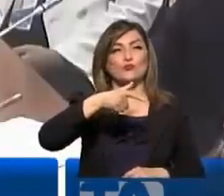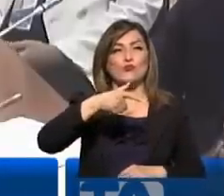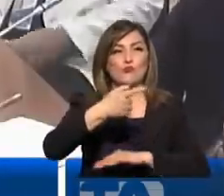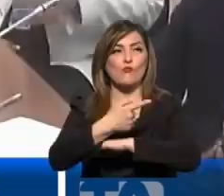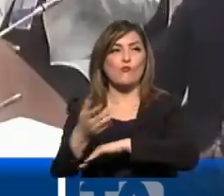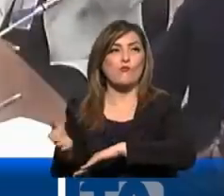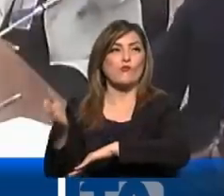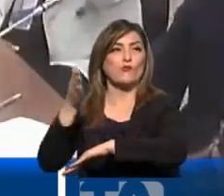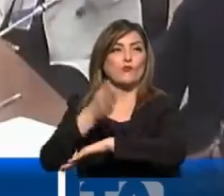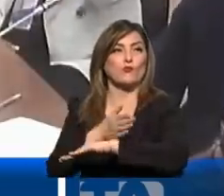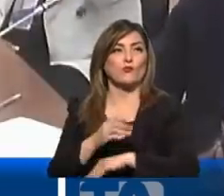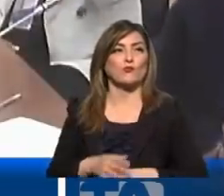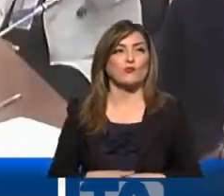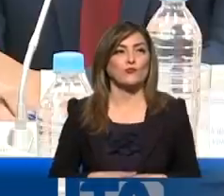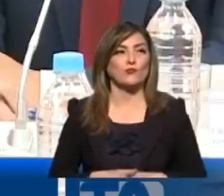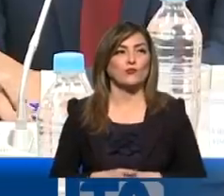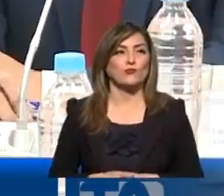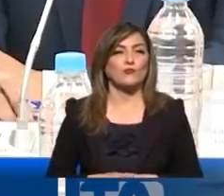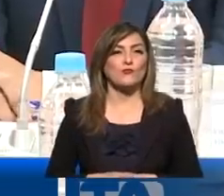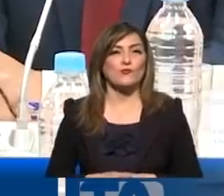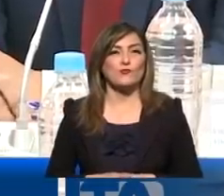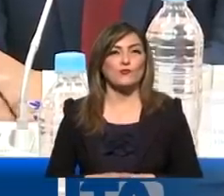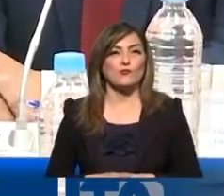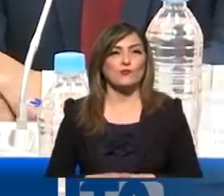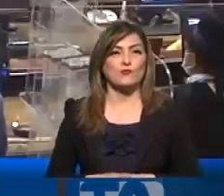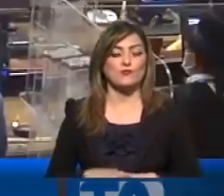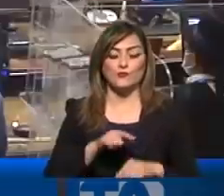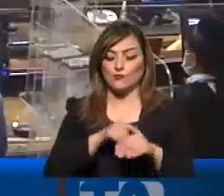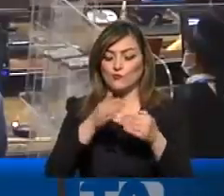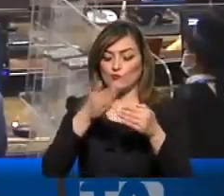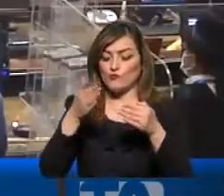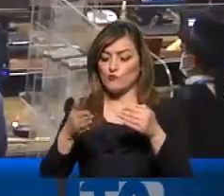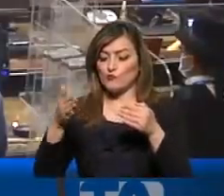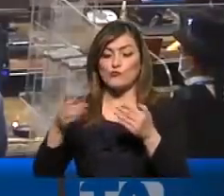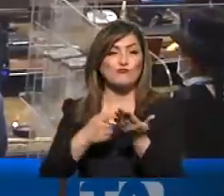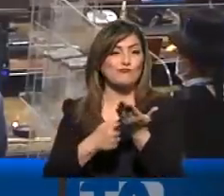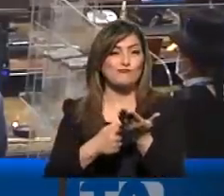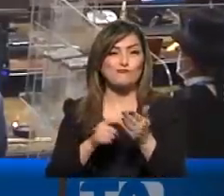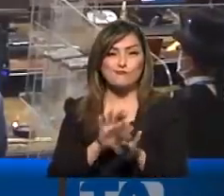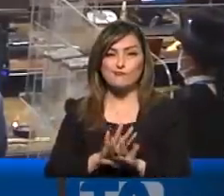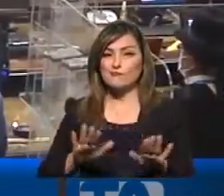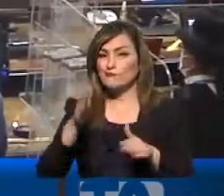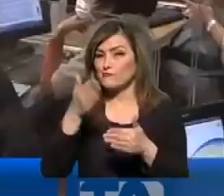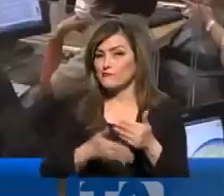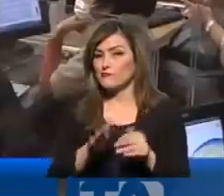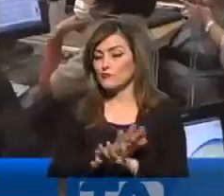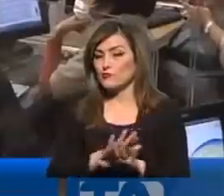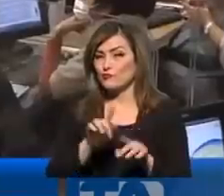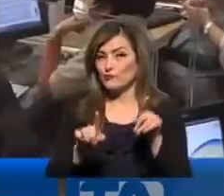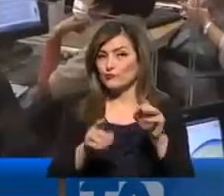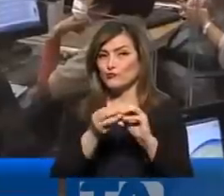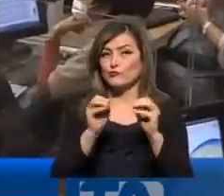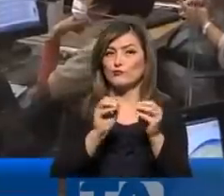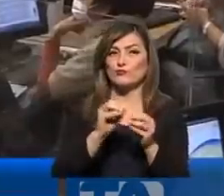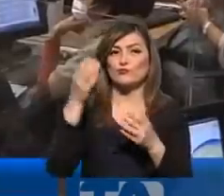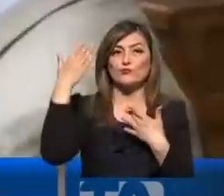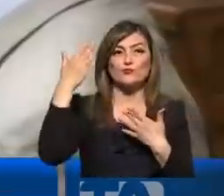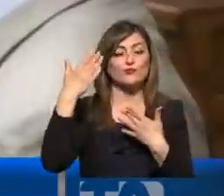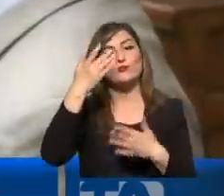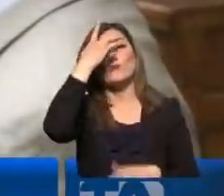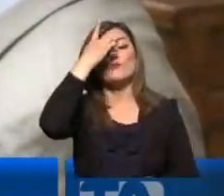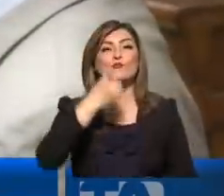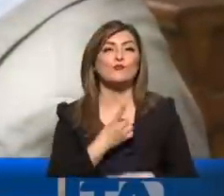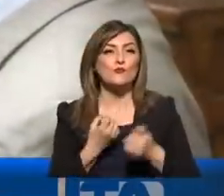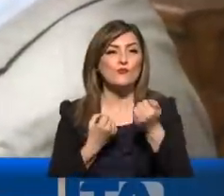días anteriores y ellos dicen que ya se vencieron los plazos para su tratamiento. Por eso algunas bancadas ya han tomado la decisión de apoyar